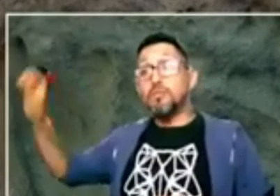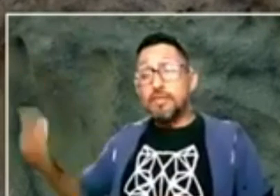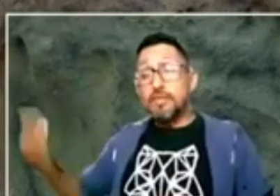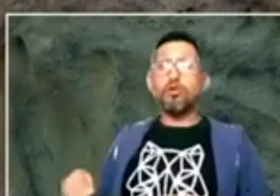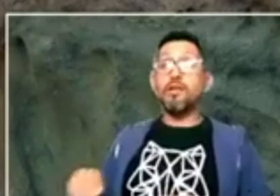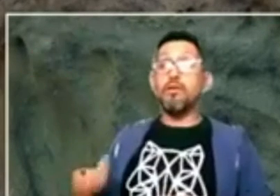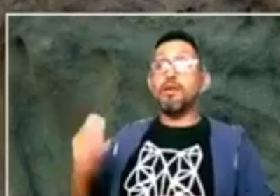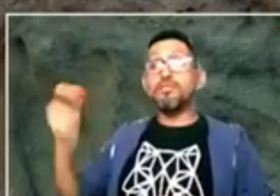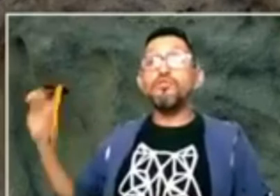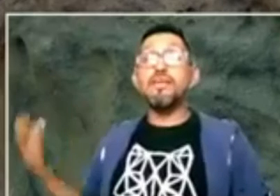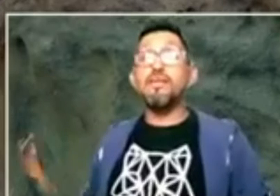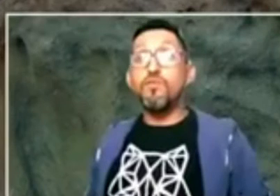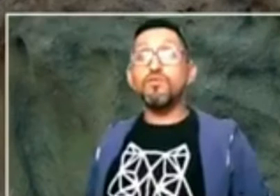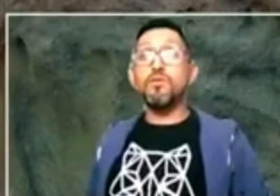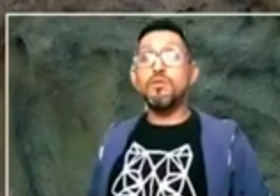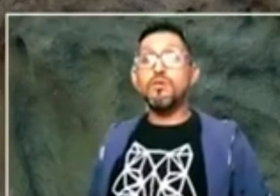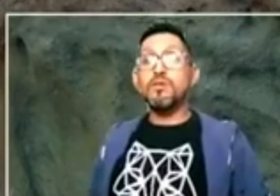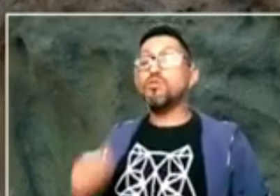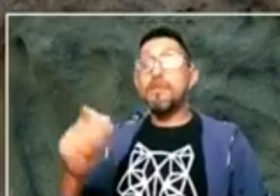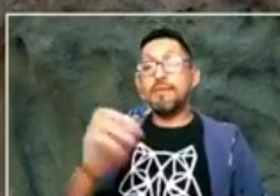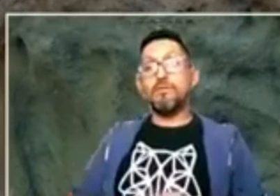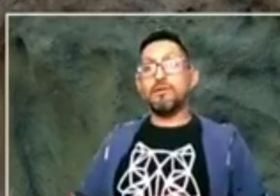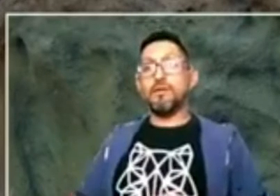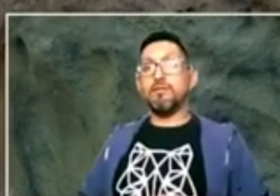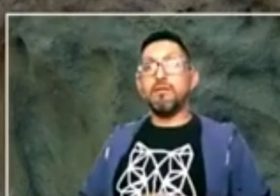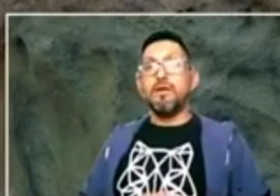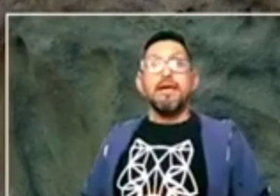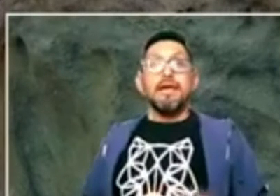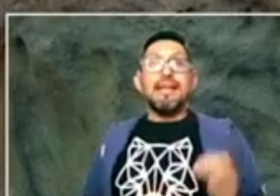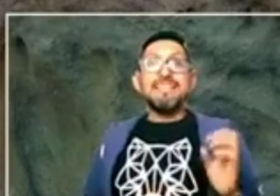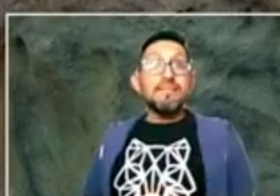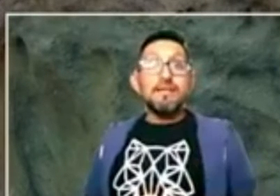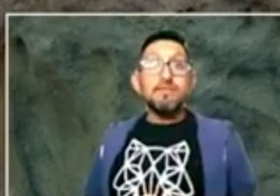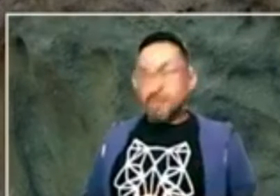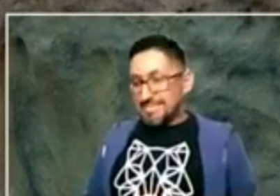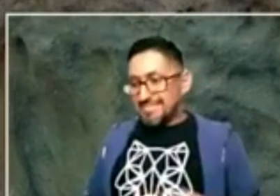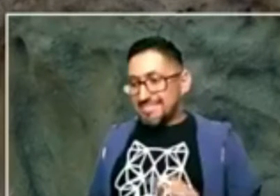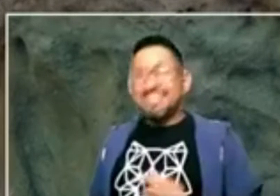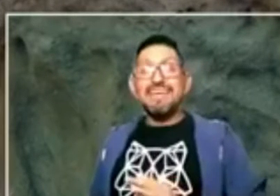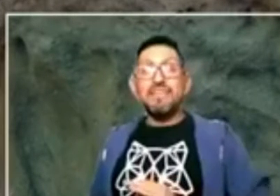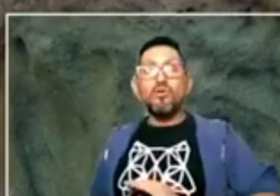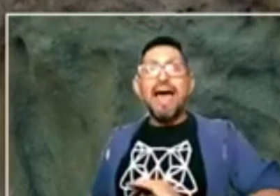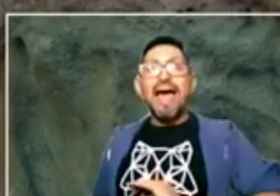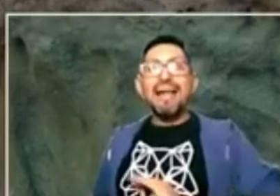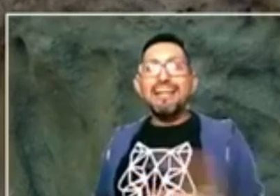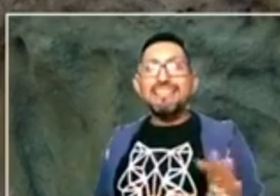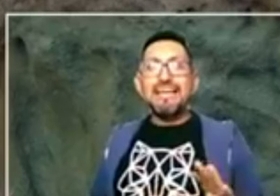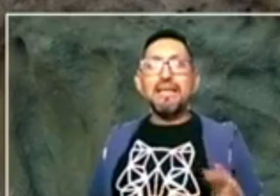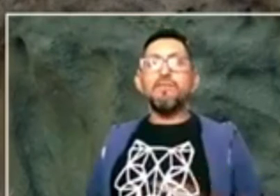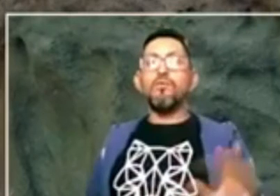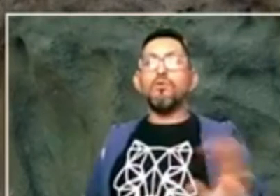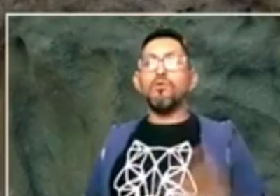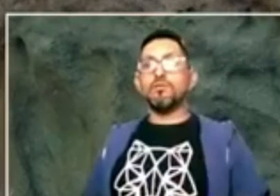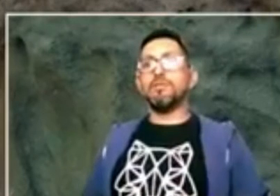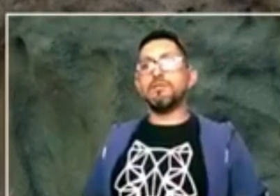como el nitrógeno, el azufre y el fósforo solamente con dinero. Las actividades humanas están dañando a gran escala